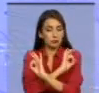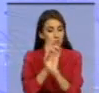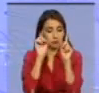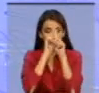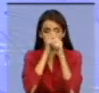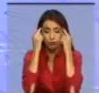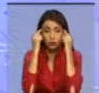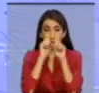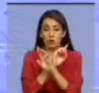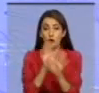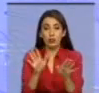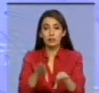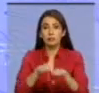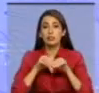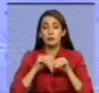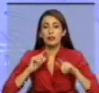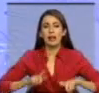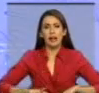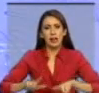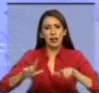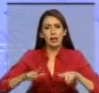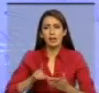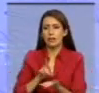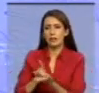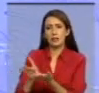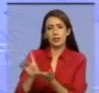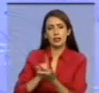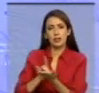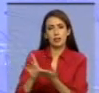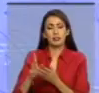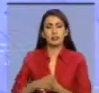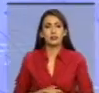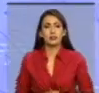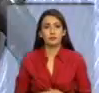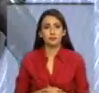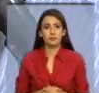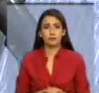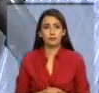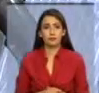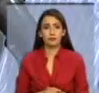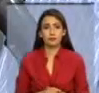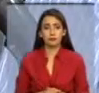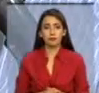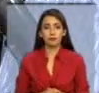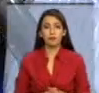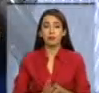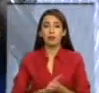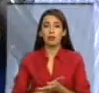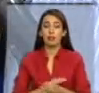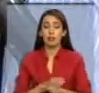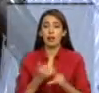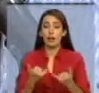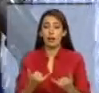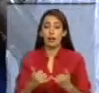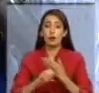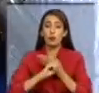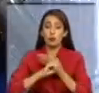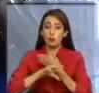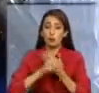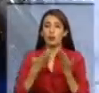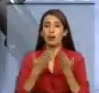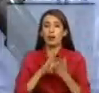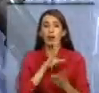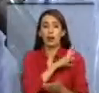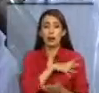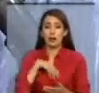al separar a Lenín Moreno de la presidencia del movimiento. Después de nuestra reunión de la dirección. El anuncio lo hizo la secretaria